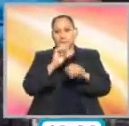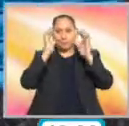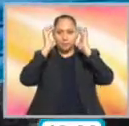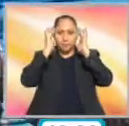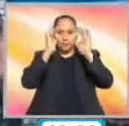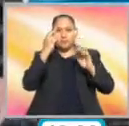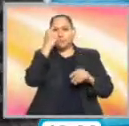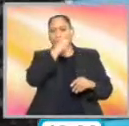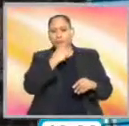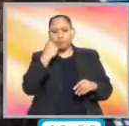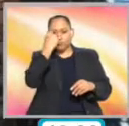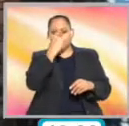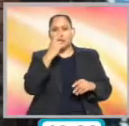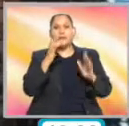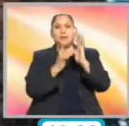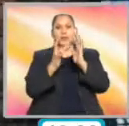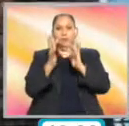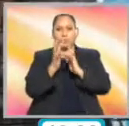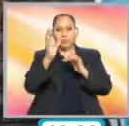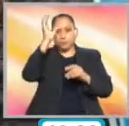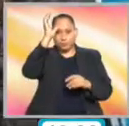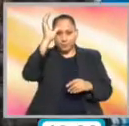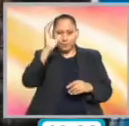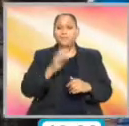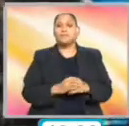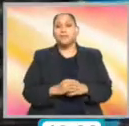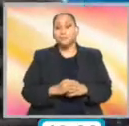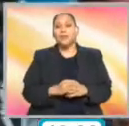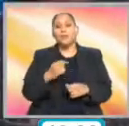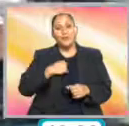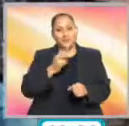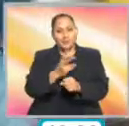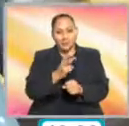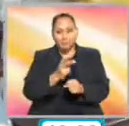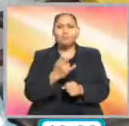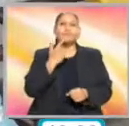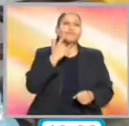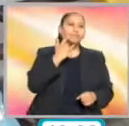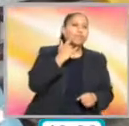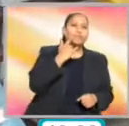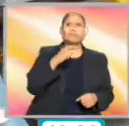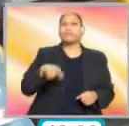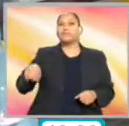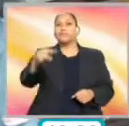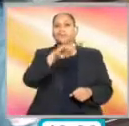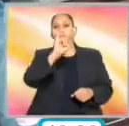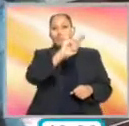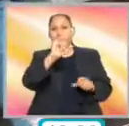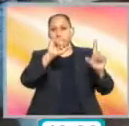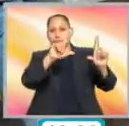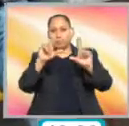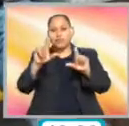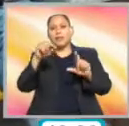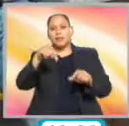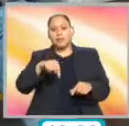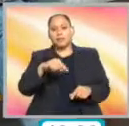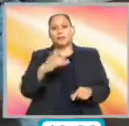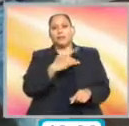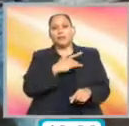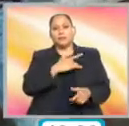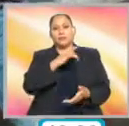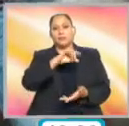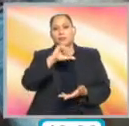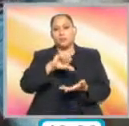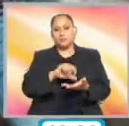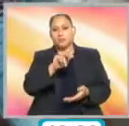rostro de Jesús Cristo, y bueno, pues yo lo invito a recorrer esta galería popular aquí en pleno corazón del pueblo